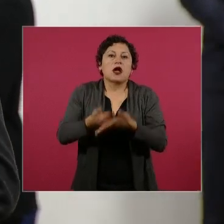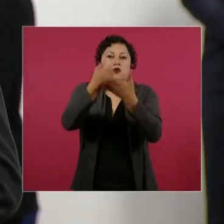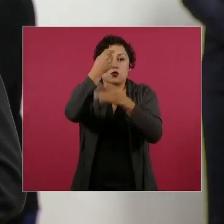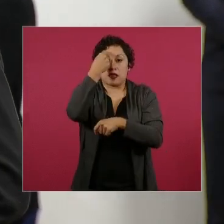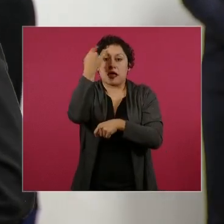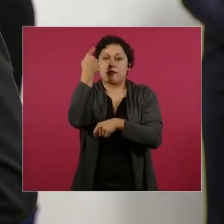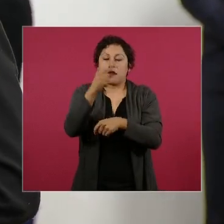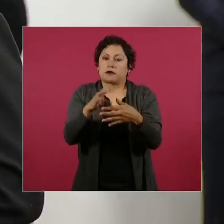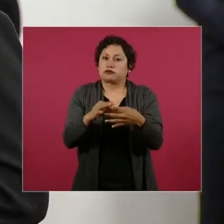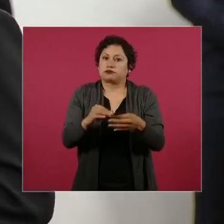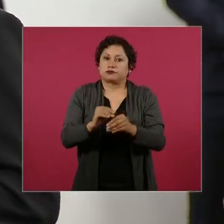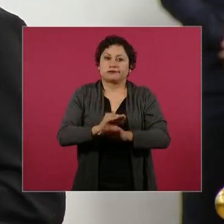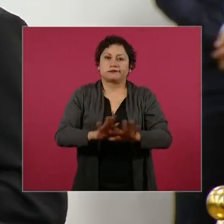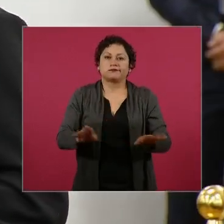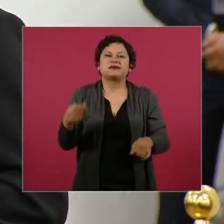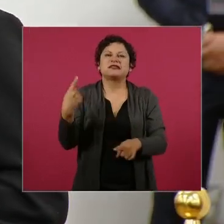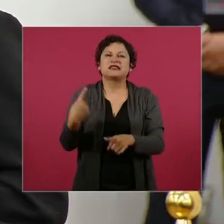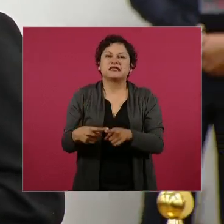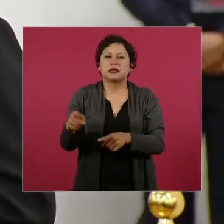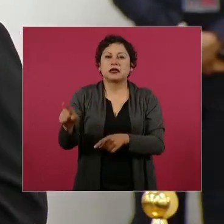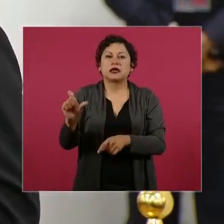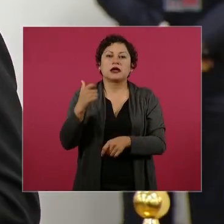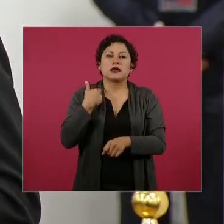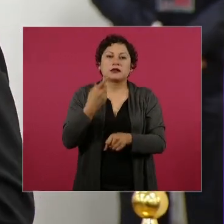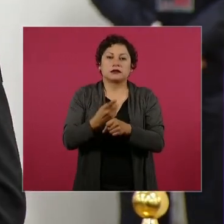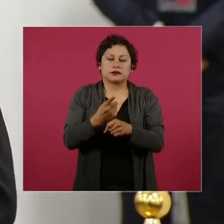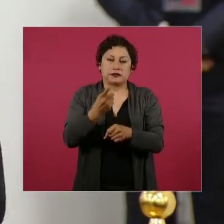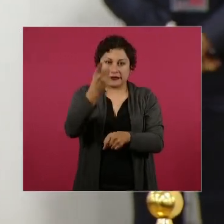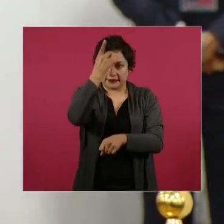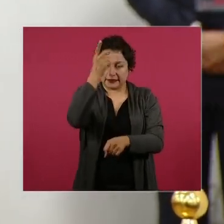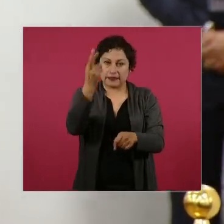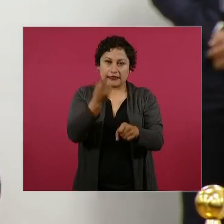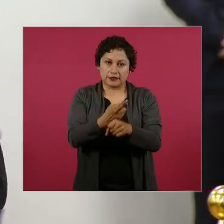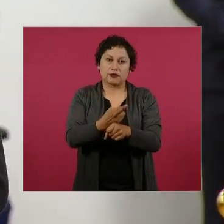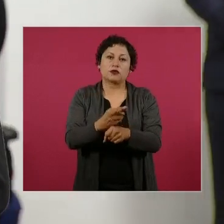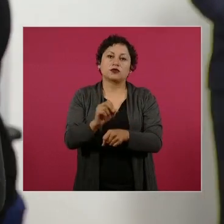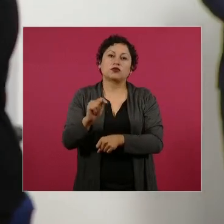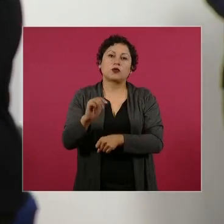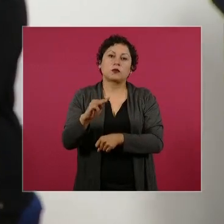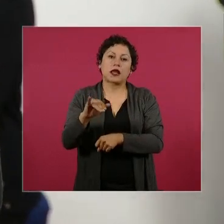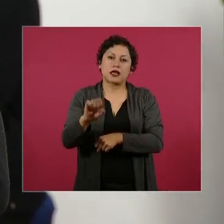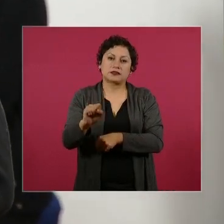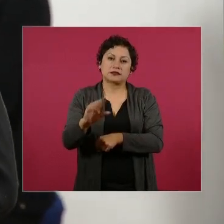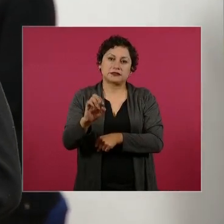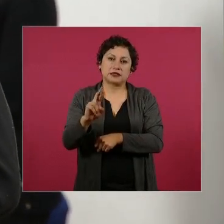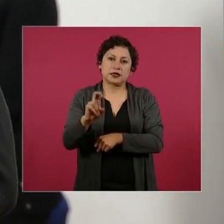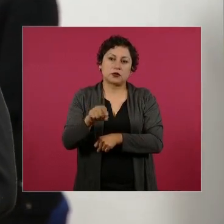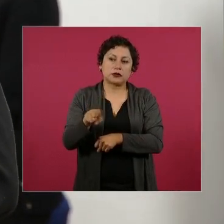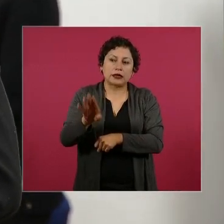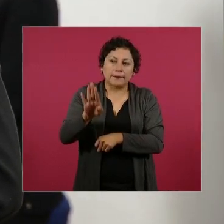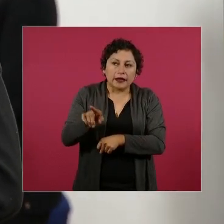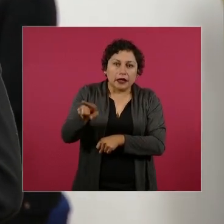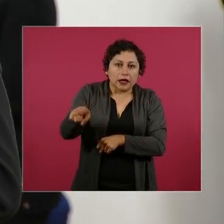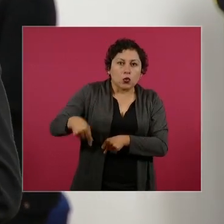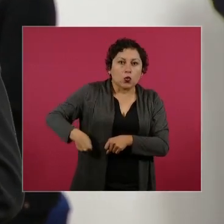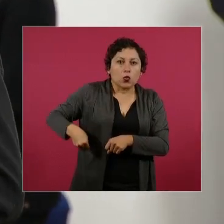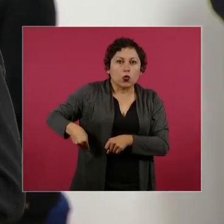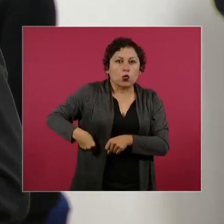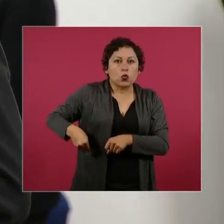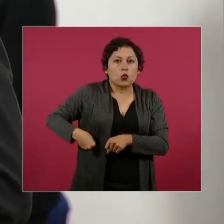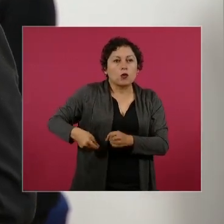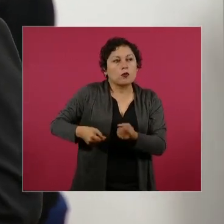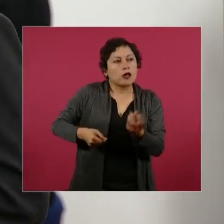Estamos hablando del exdirector de la Agencia de Investigación Criminal, Tomás Herón, acusado de tortura incluso a algunos de los